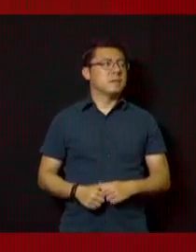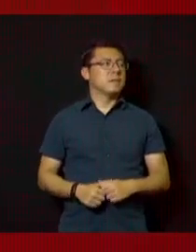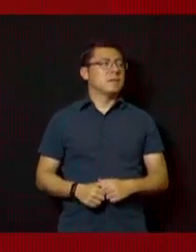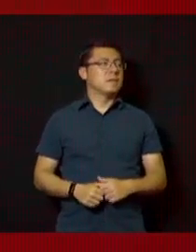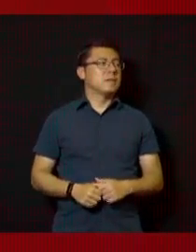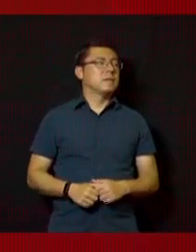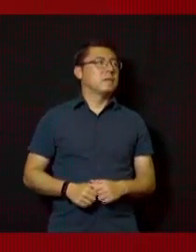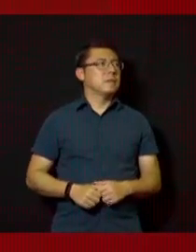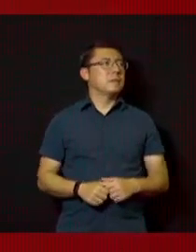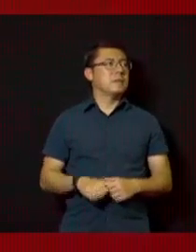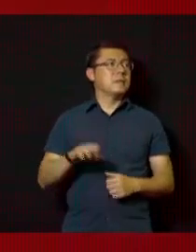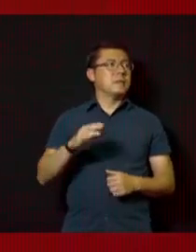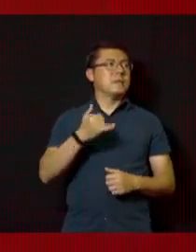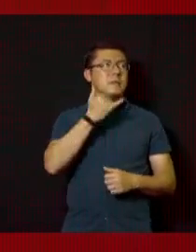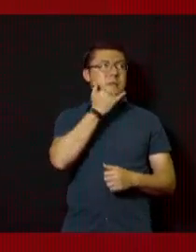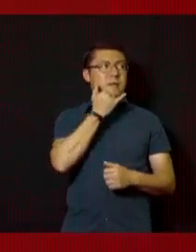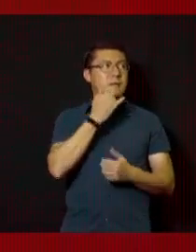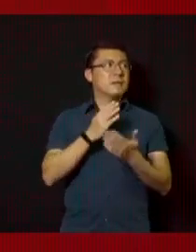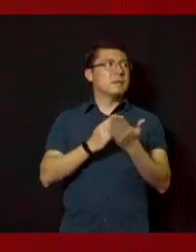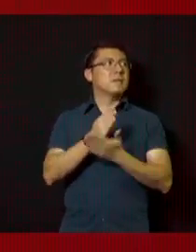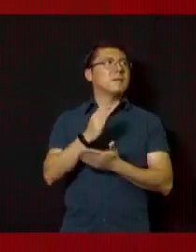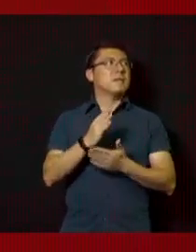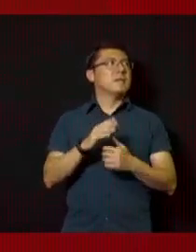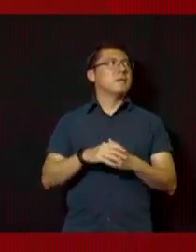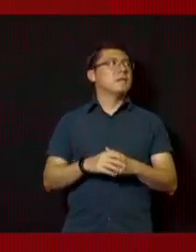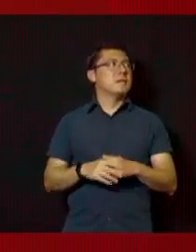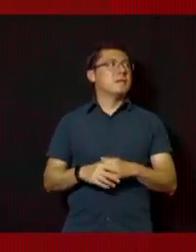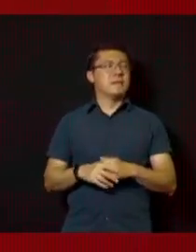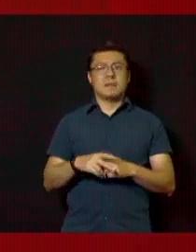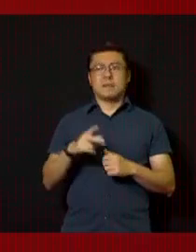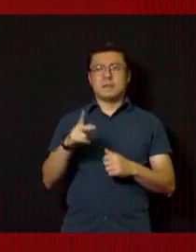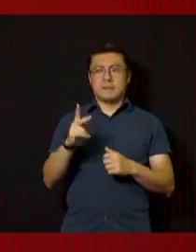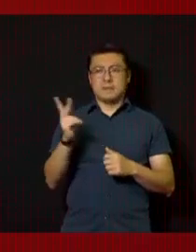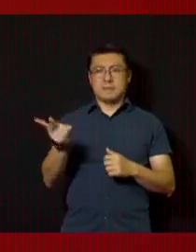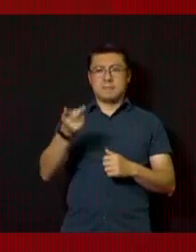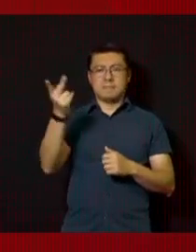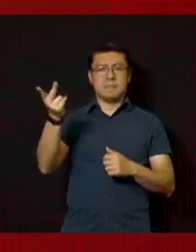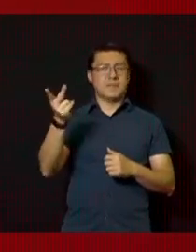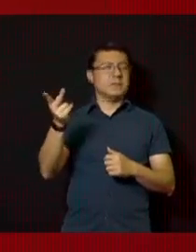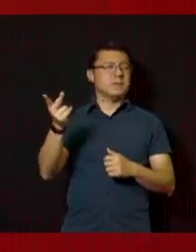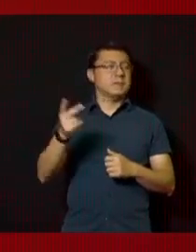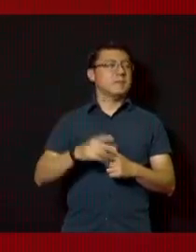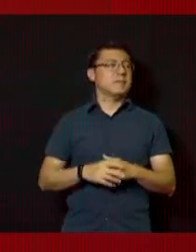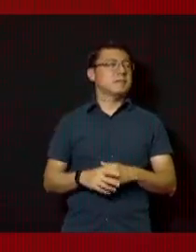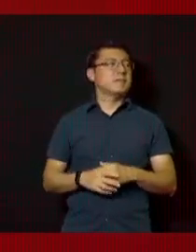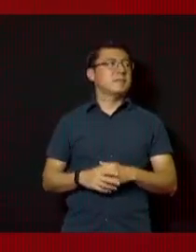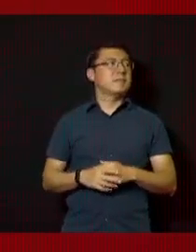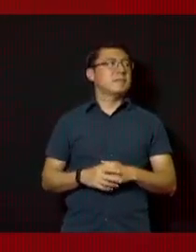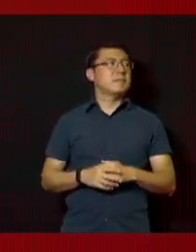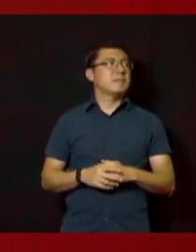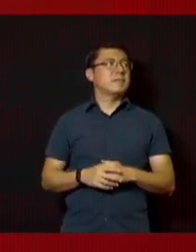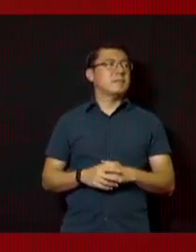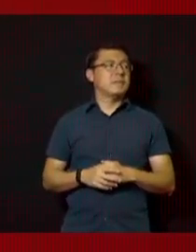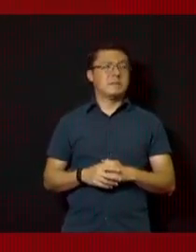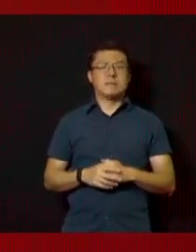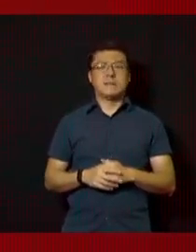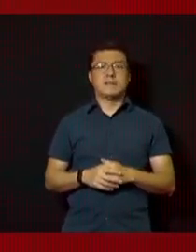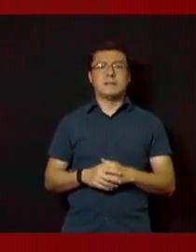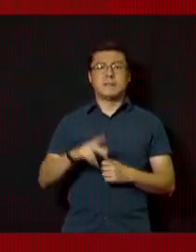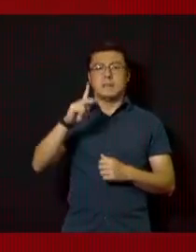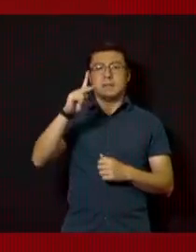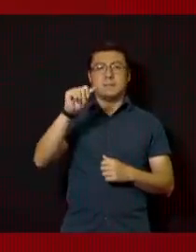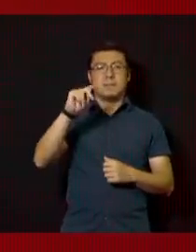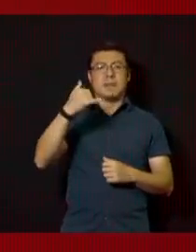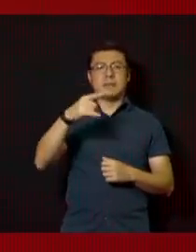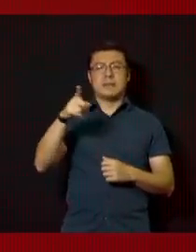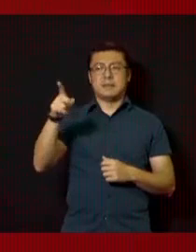te vamos a interrogar acá entre Ken y yo. Te vamos a atrapar aquí. Te vamos a atrapar un rato. Oye, Pati, pues es muy